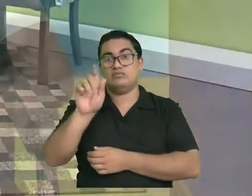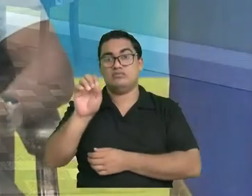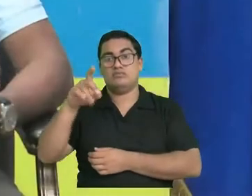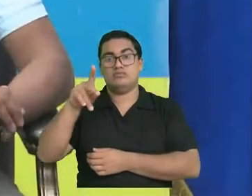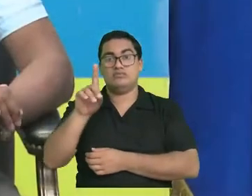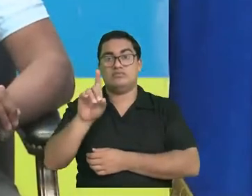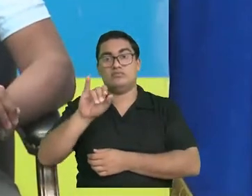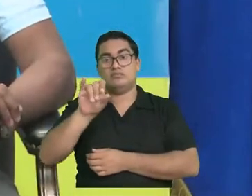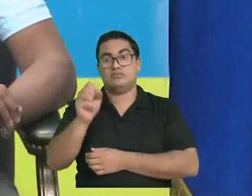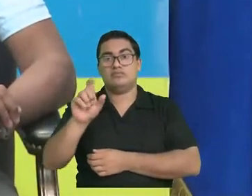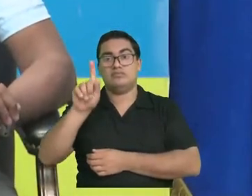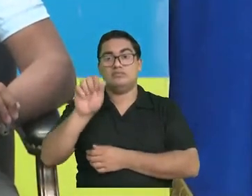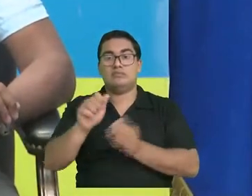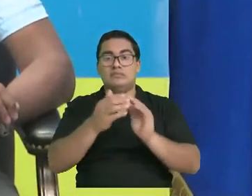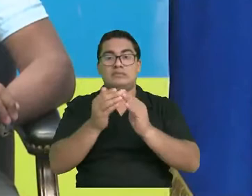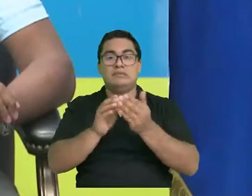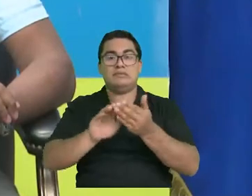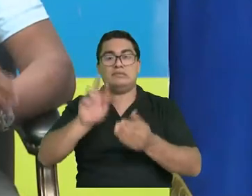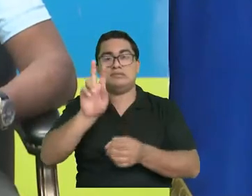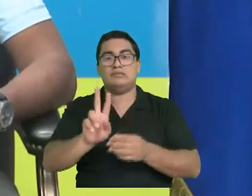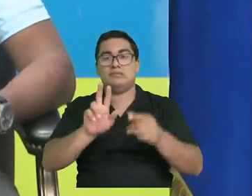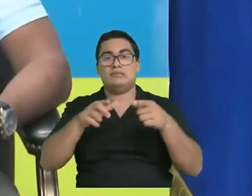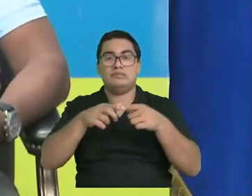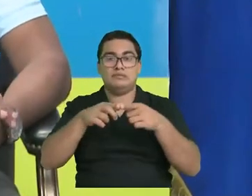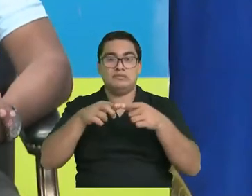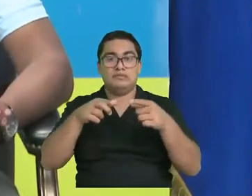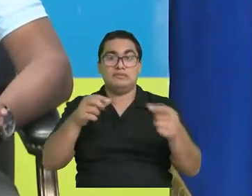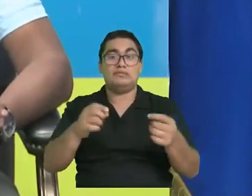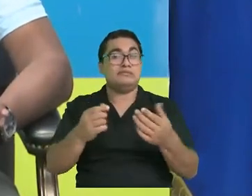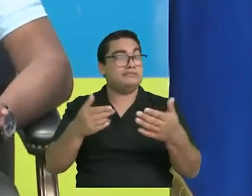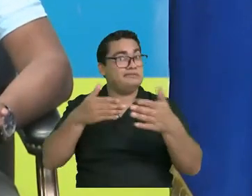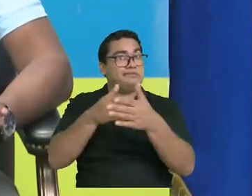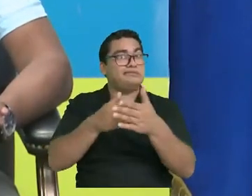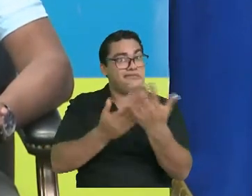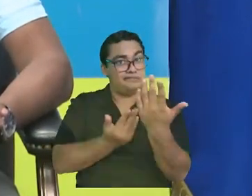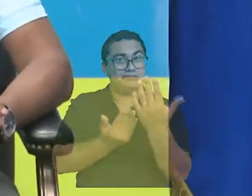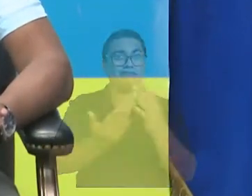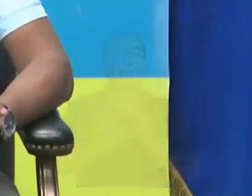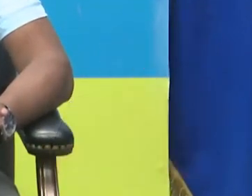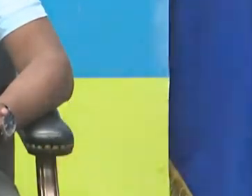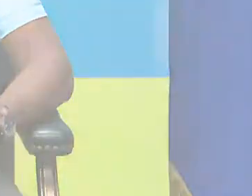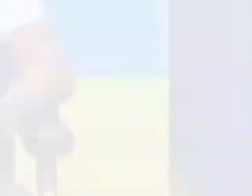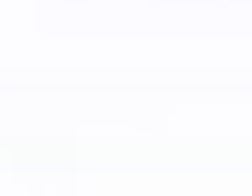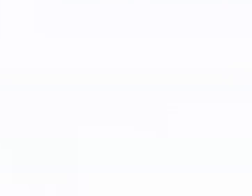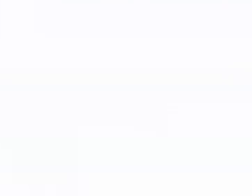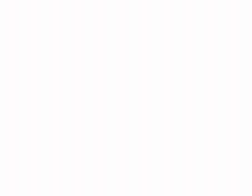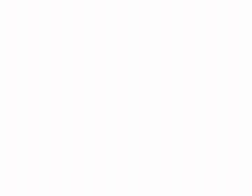Morazán, ubicado en el distrito número 2 de Managua. Usted no le cambie de canal, ya regresamos.